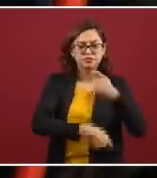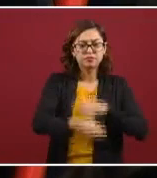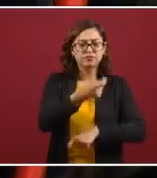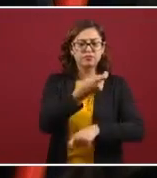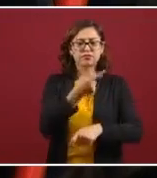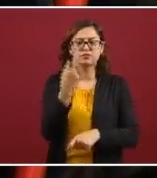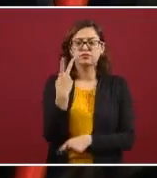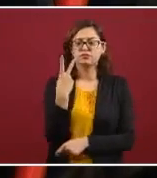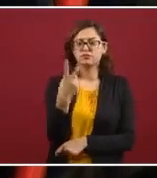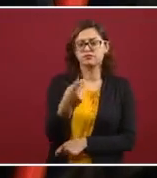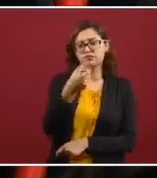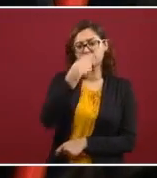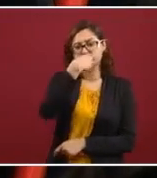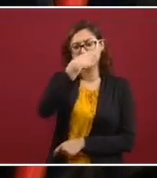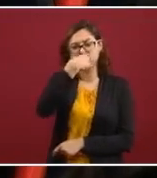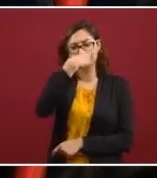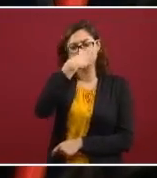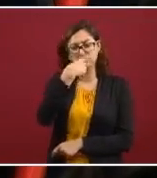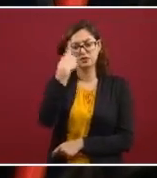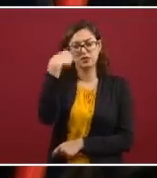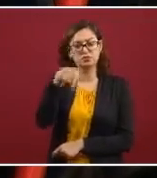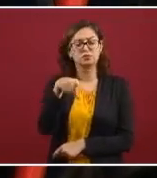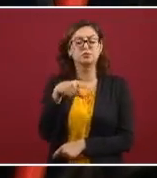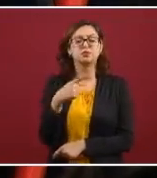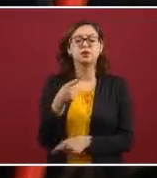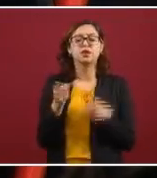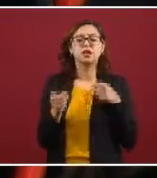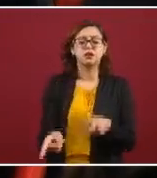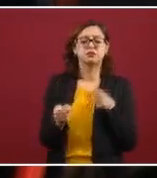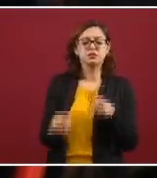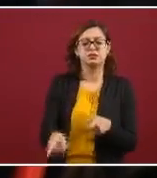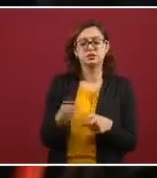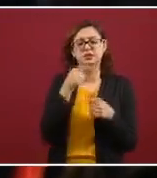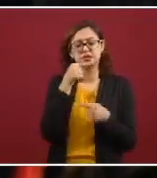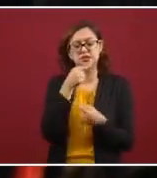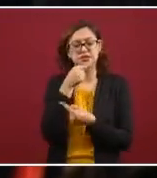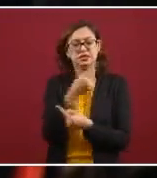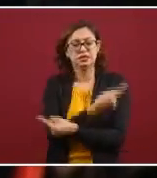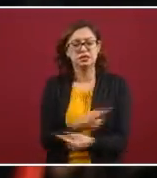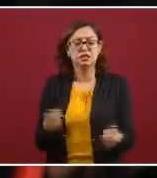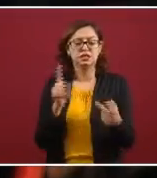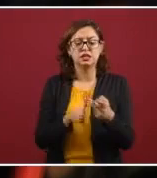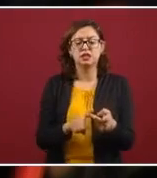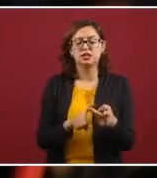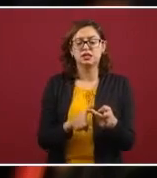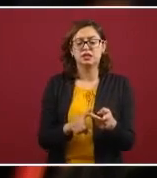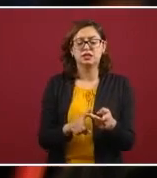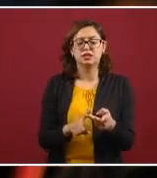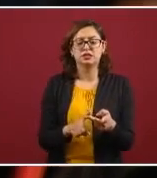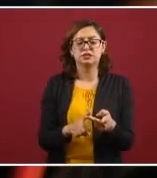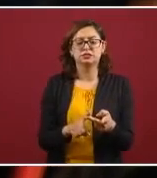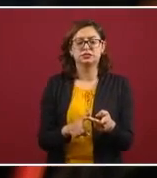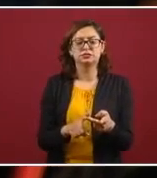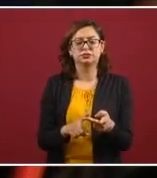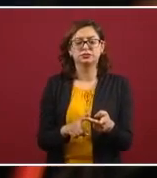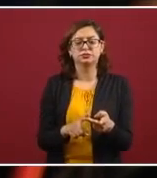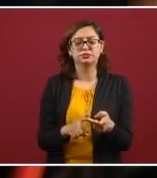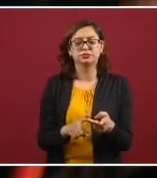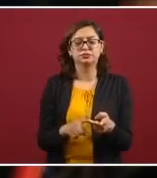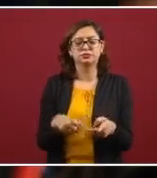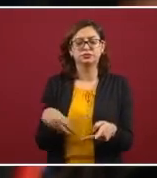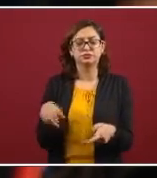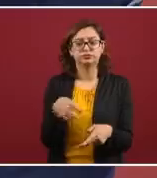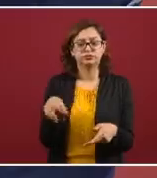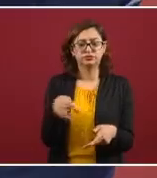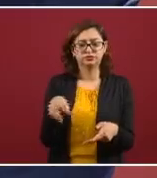de medicamento, en particular para la epilepsia infantil, el Levaracetam, y la de Levodopa para pacientes con mal de